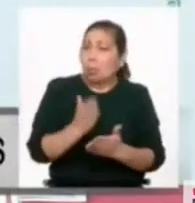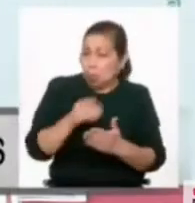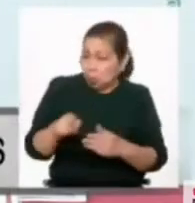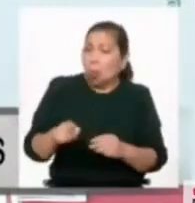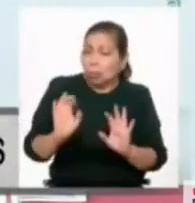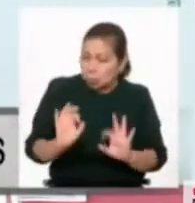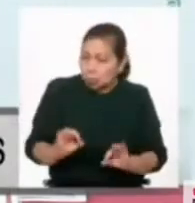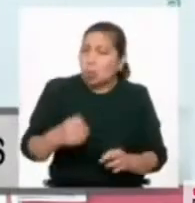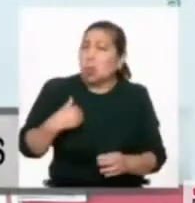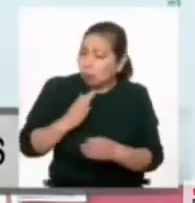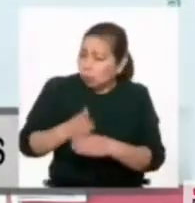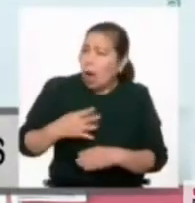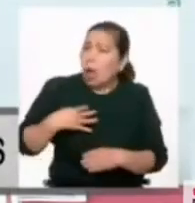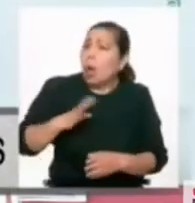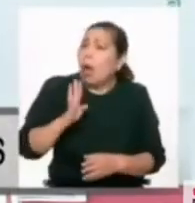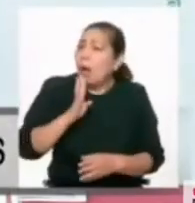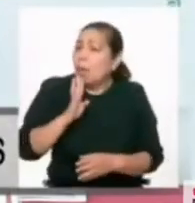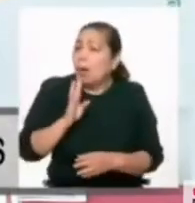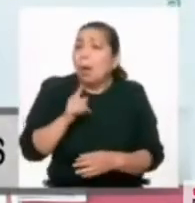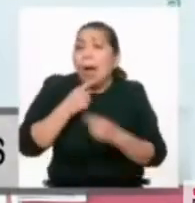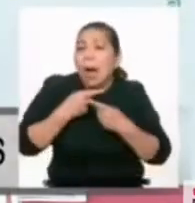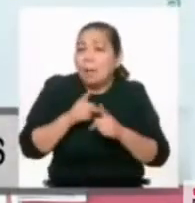ese problema. Claro, ese problema, como es positivo,